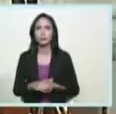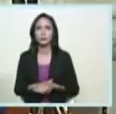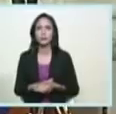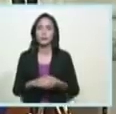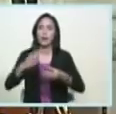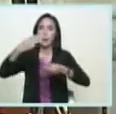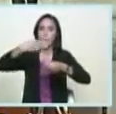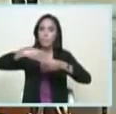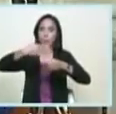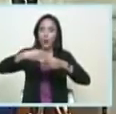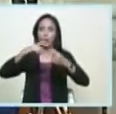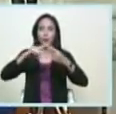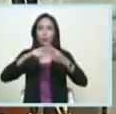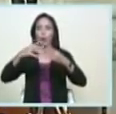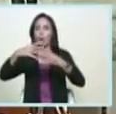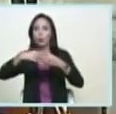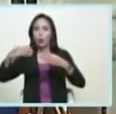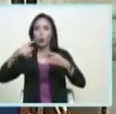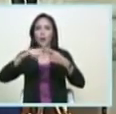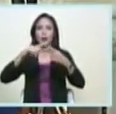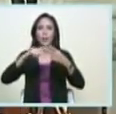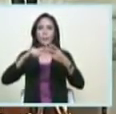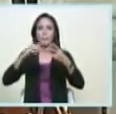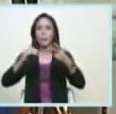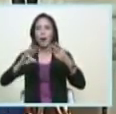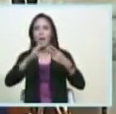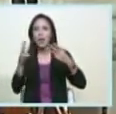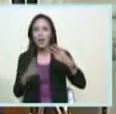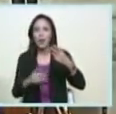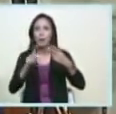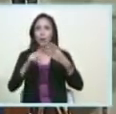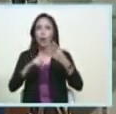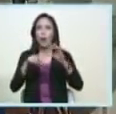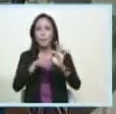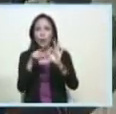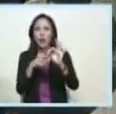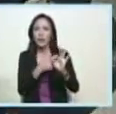petro dólares euros joanes